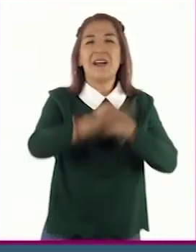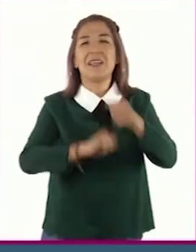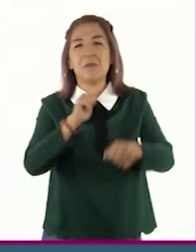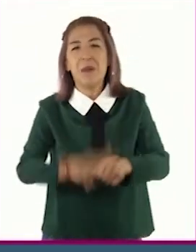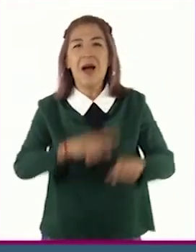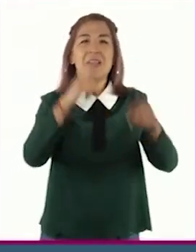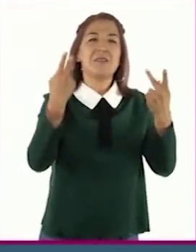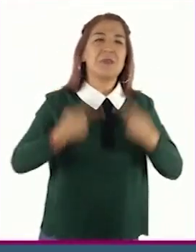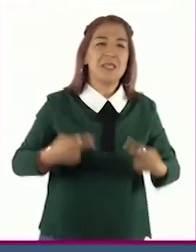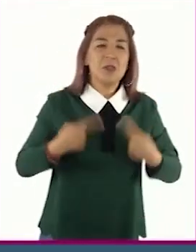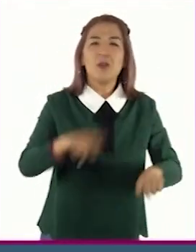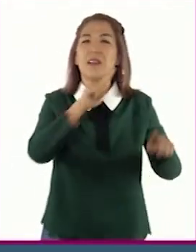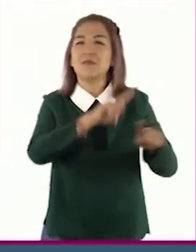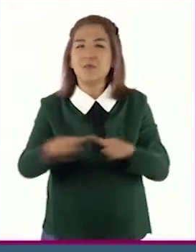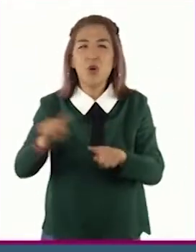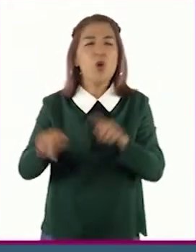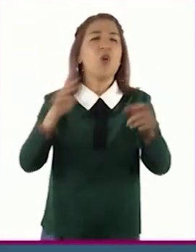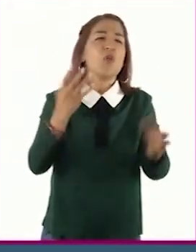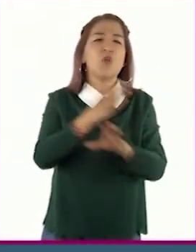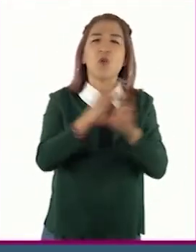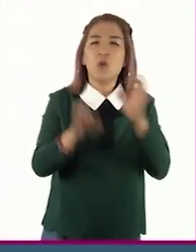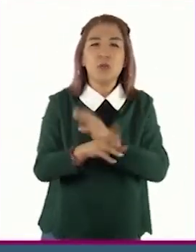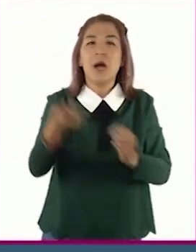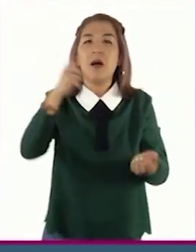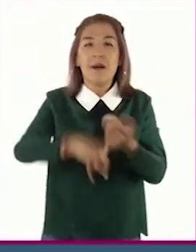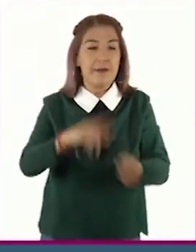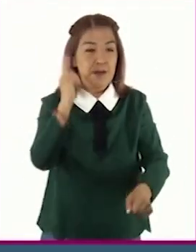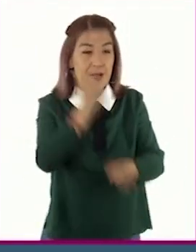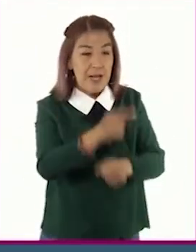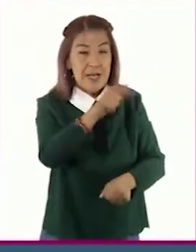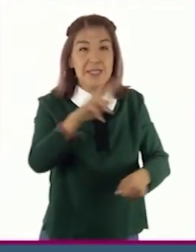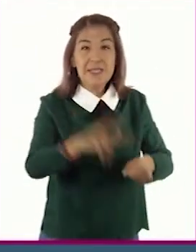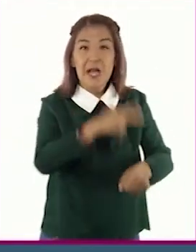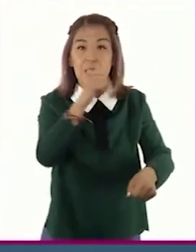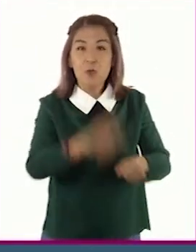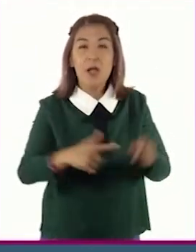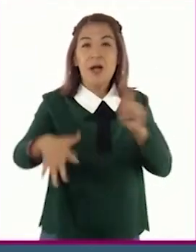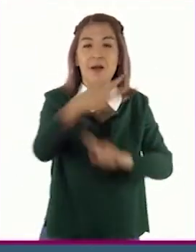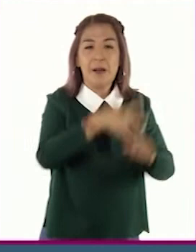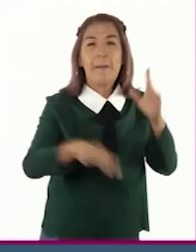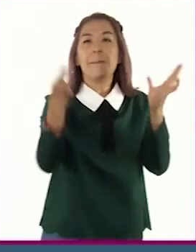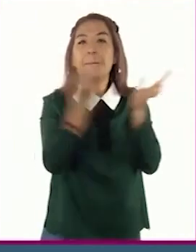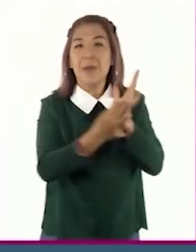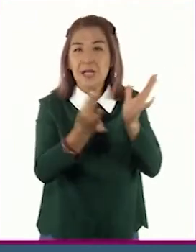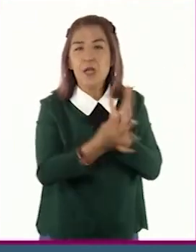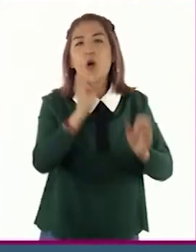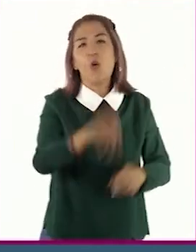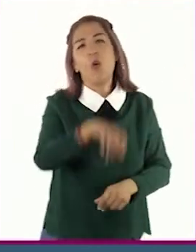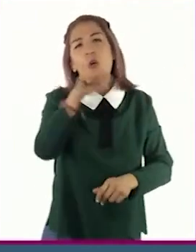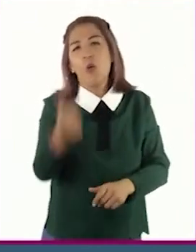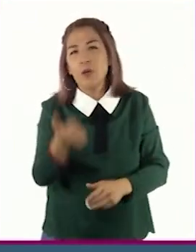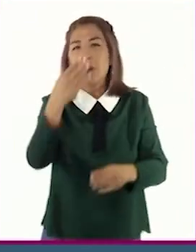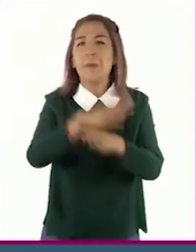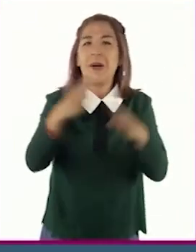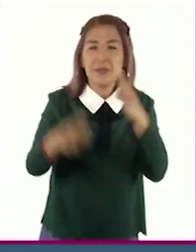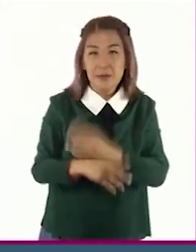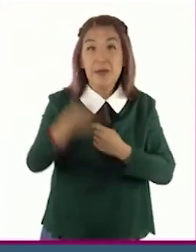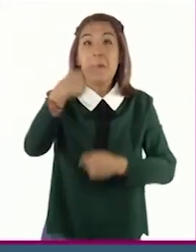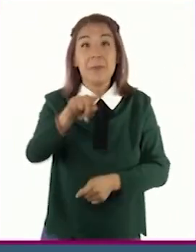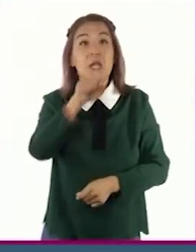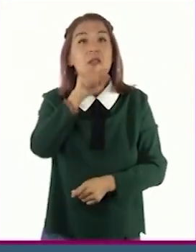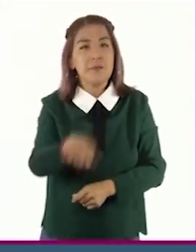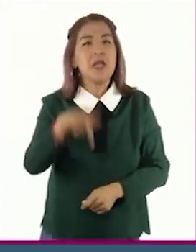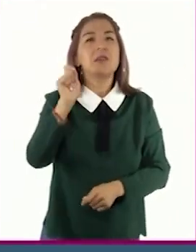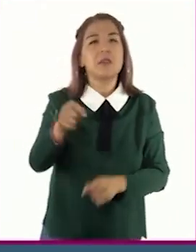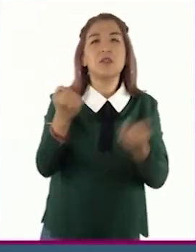de compuestos? Bueno, cualquier compuesto que se pueda encontrar de manera natural en el ambiente, como metales u otros compuestos, pero también de aquellos